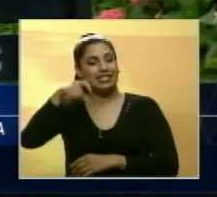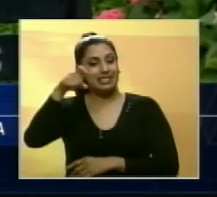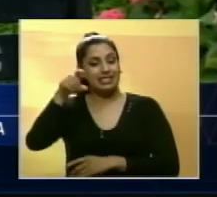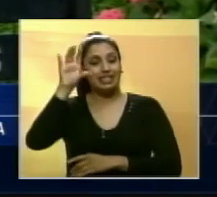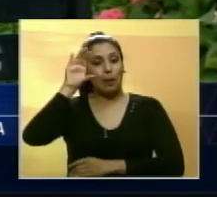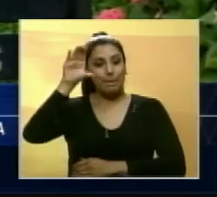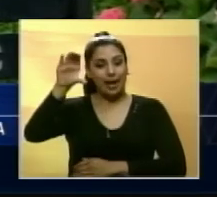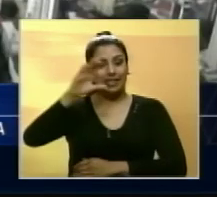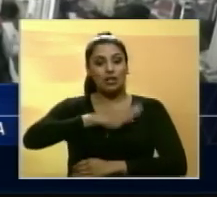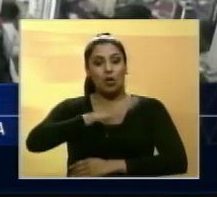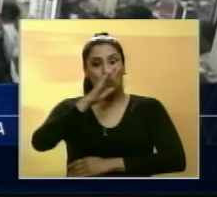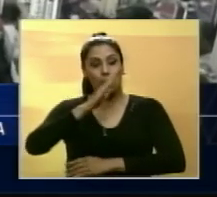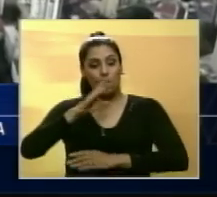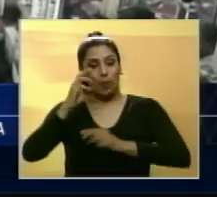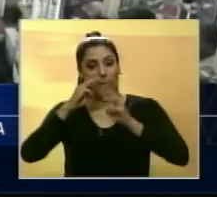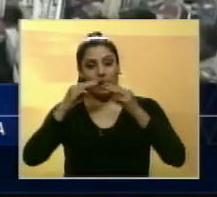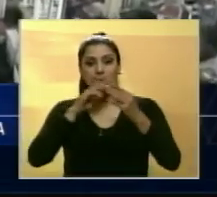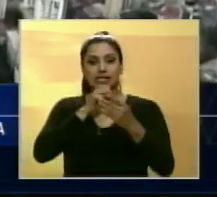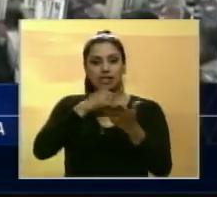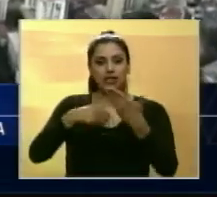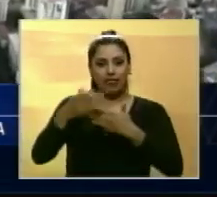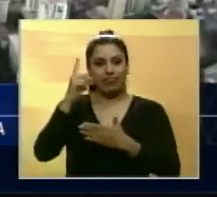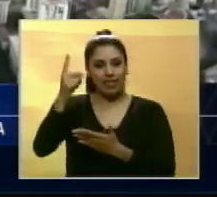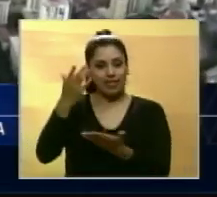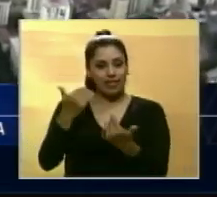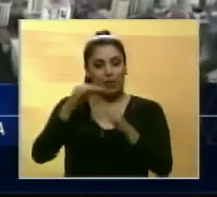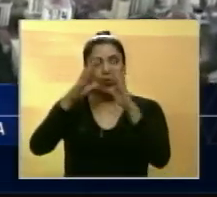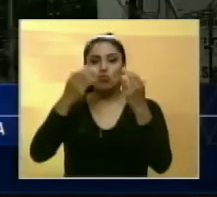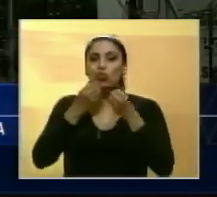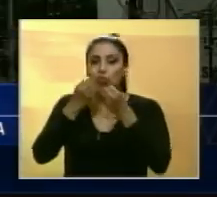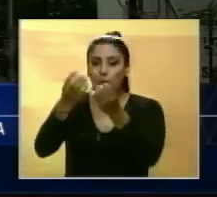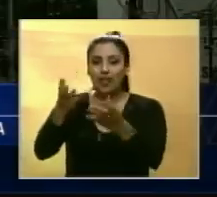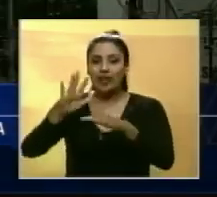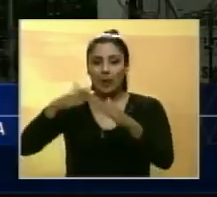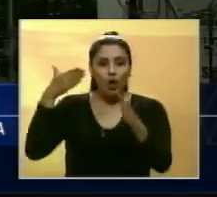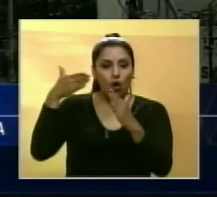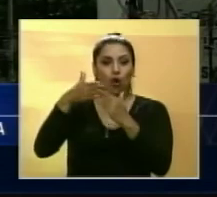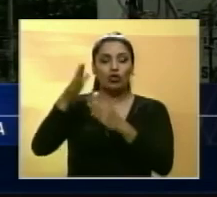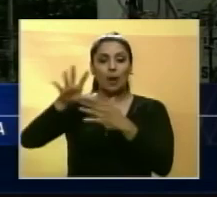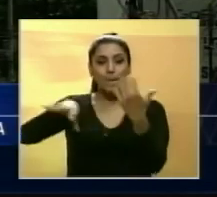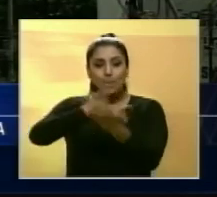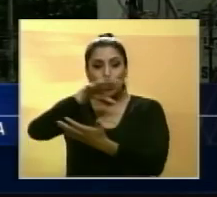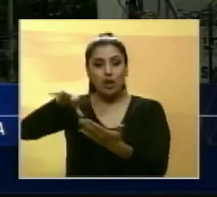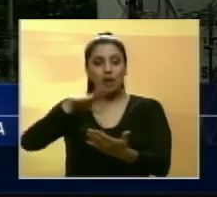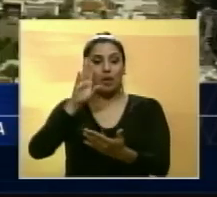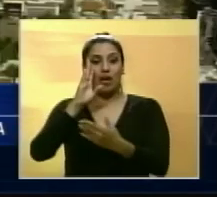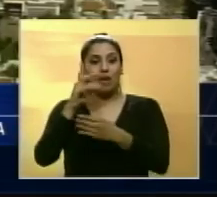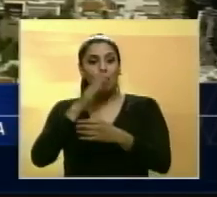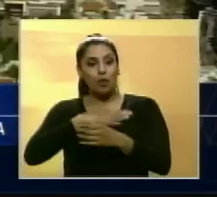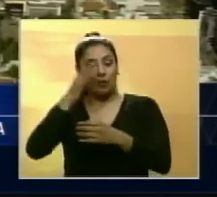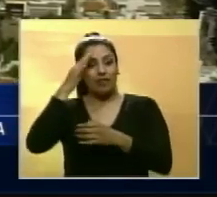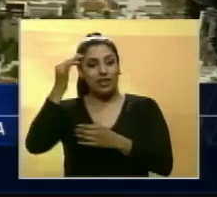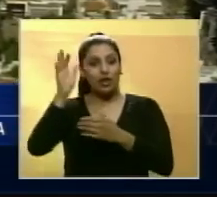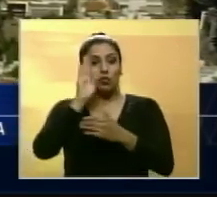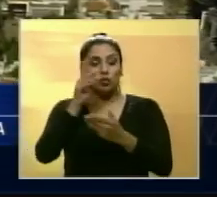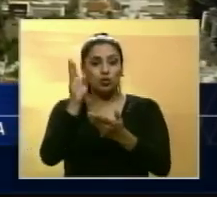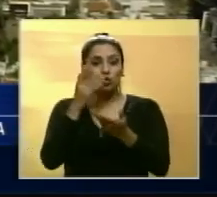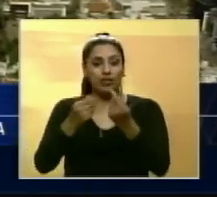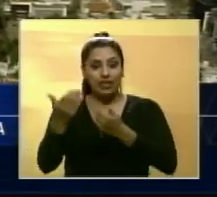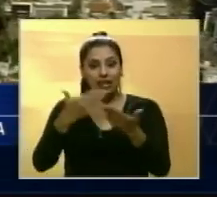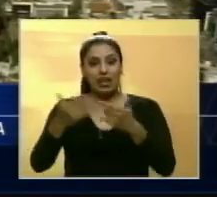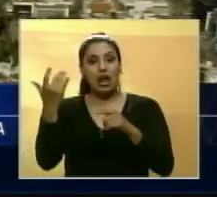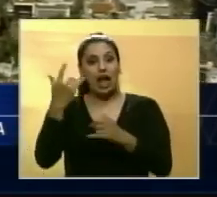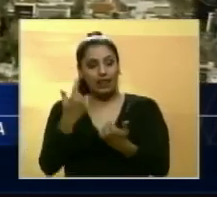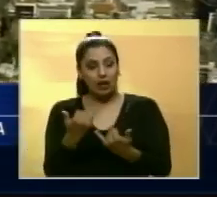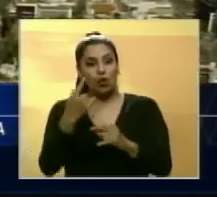que el país caribeño intercambie datos financieros con el resto del mundo para atacar el problema de la evasión fiscal y el lavado de dinero.